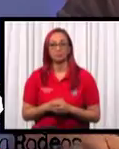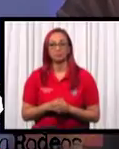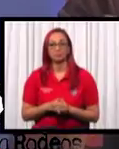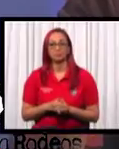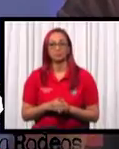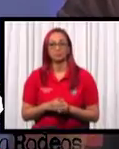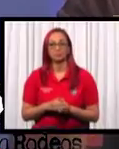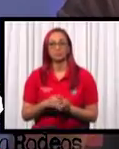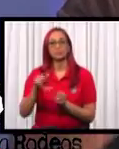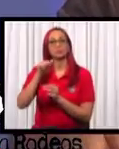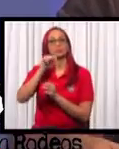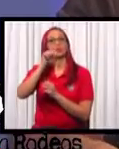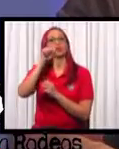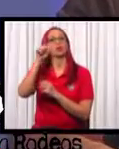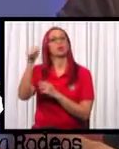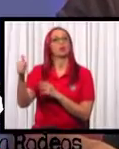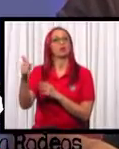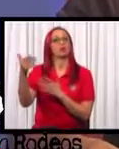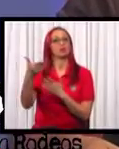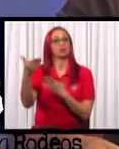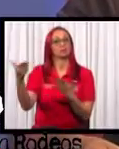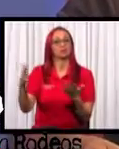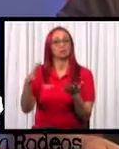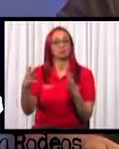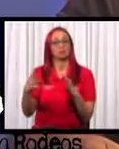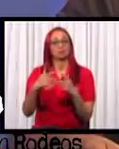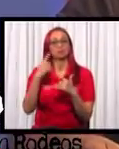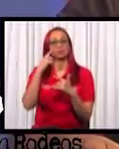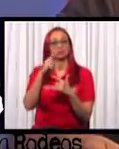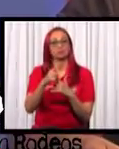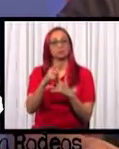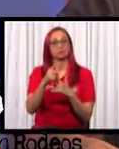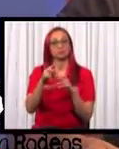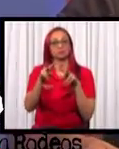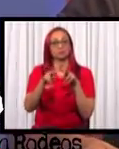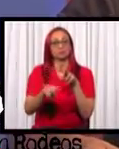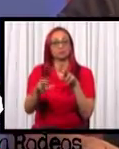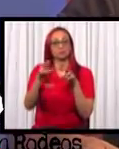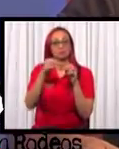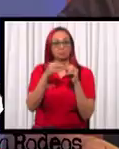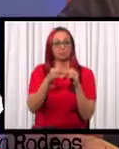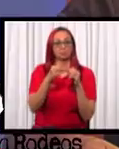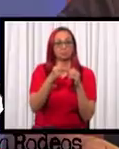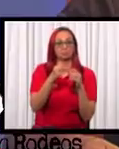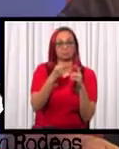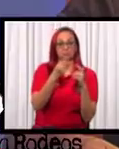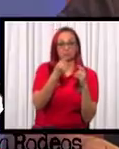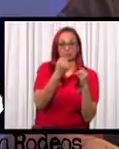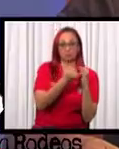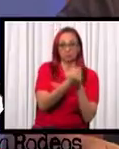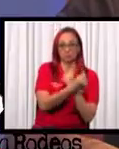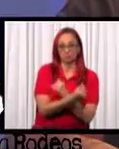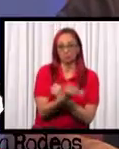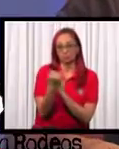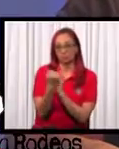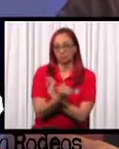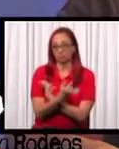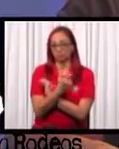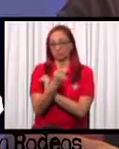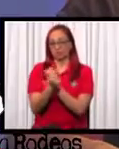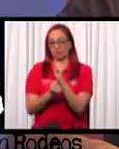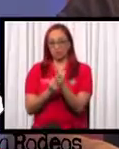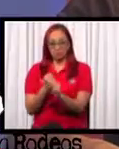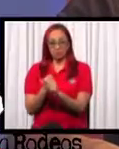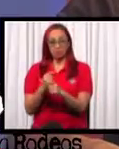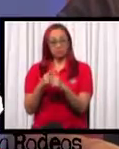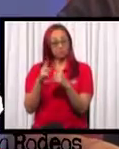Otra de los aspectos es que estos países han devaluado muchísimo la moneda en los últimos tiempos, en los últimos años, y esto pues nos